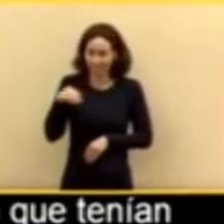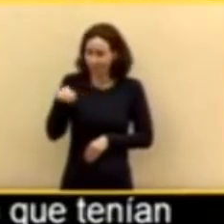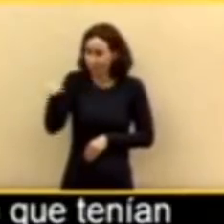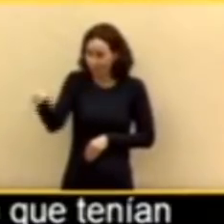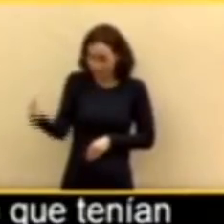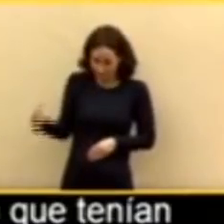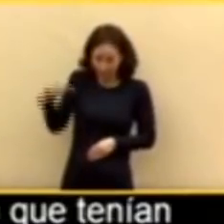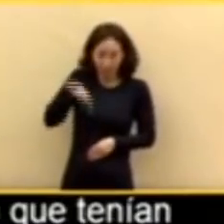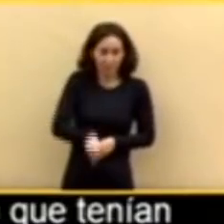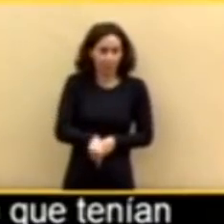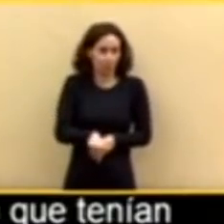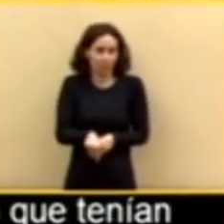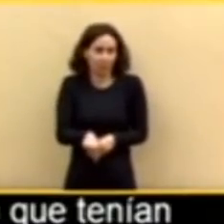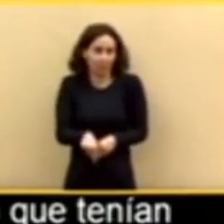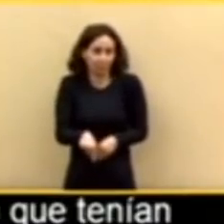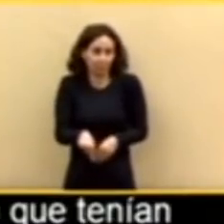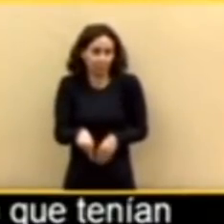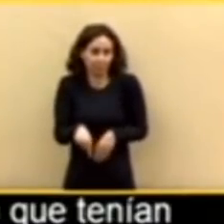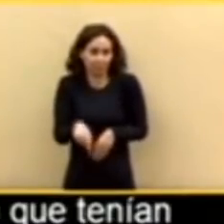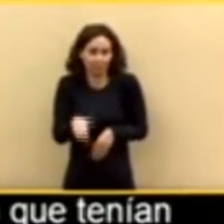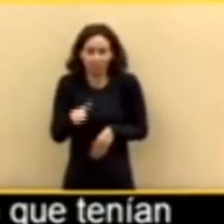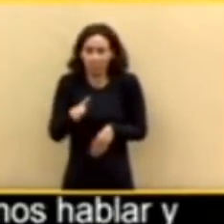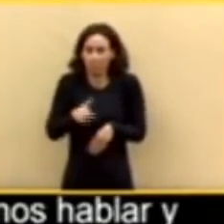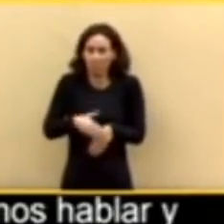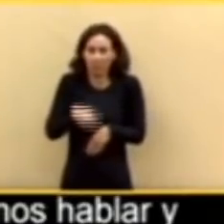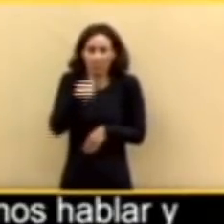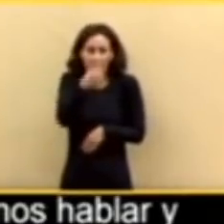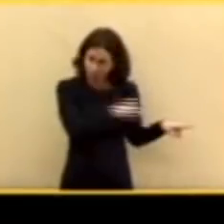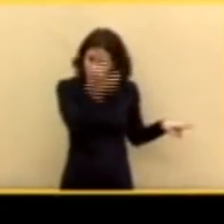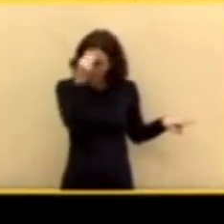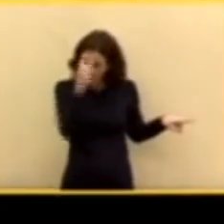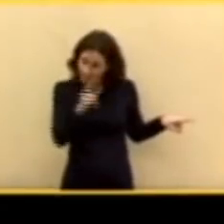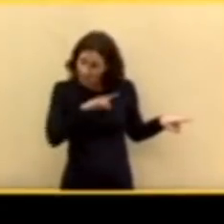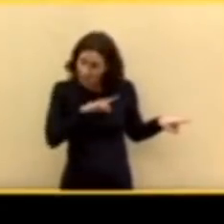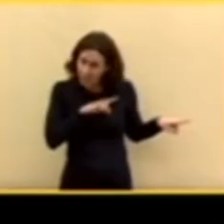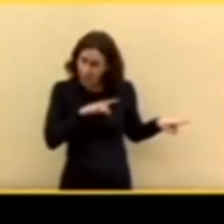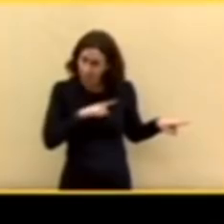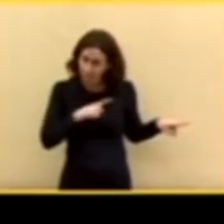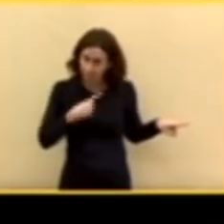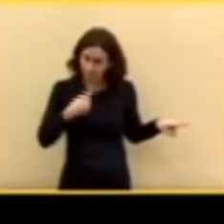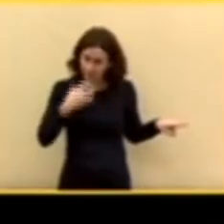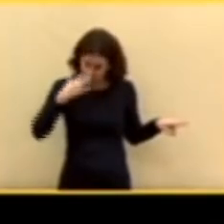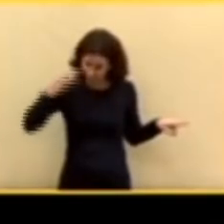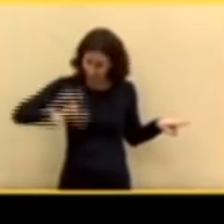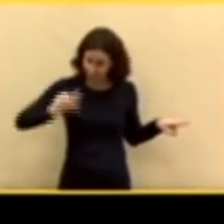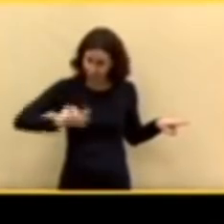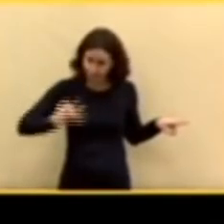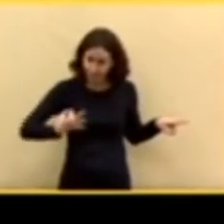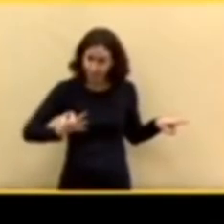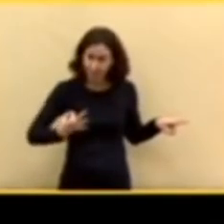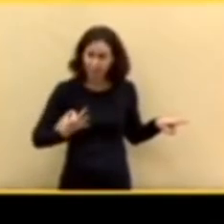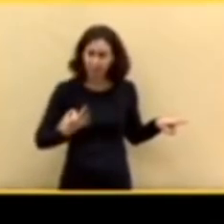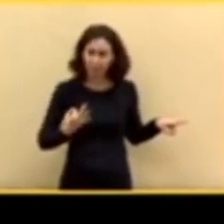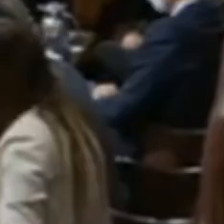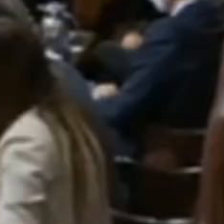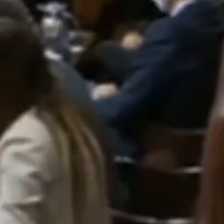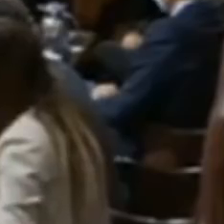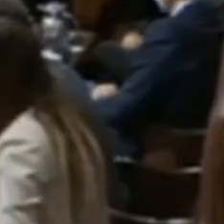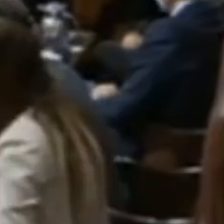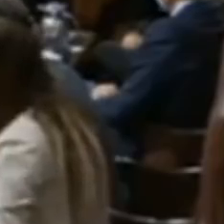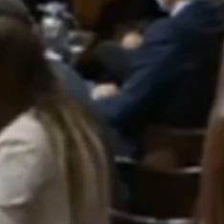de Pablo Casado hoy, con independencia de los aspectos ya morales o ideológicos, en